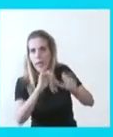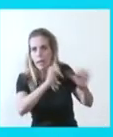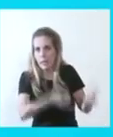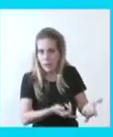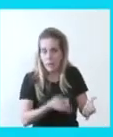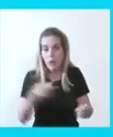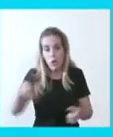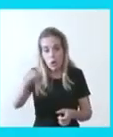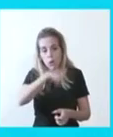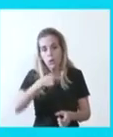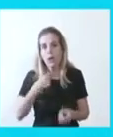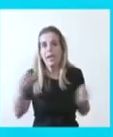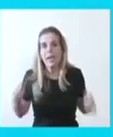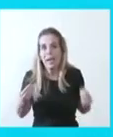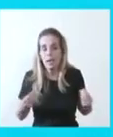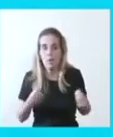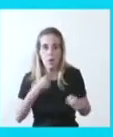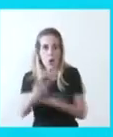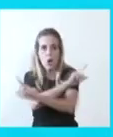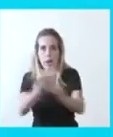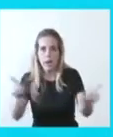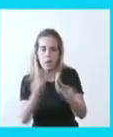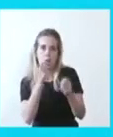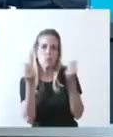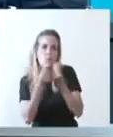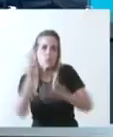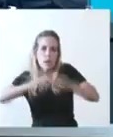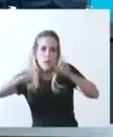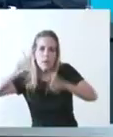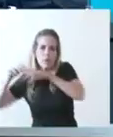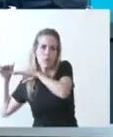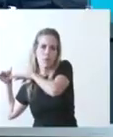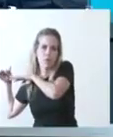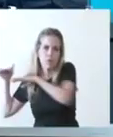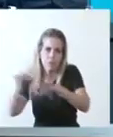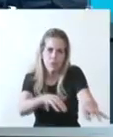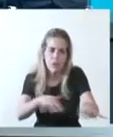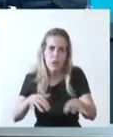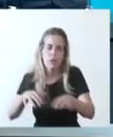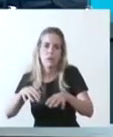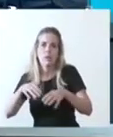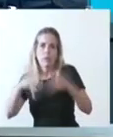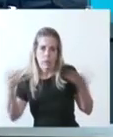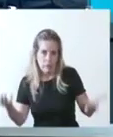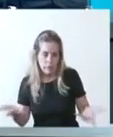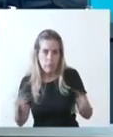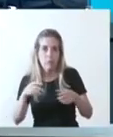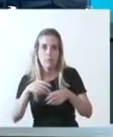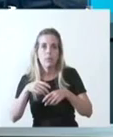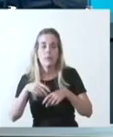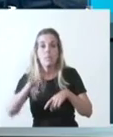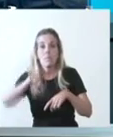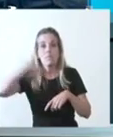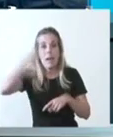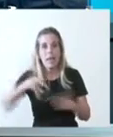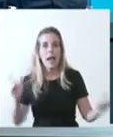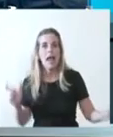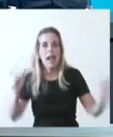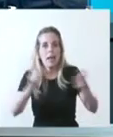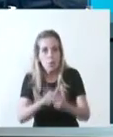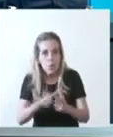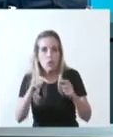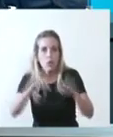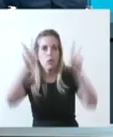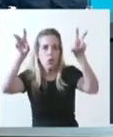estamos buscando es evitar la aglomeración de gente. En los shoppings ese problema existe. Pero mañana lo vamos a tener todo eso